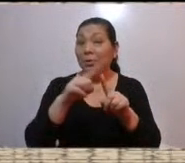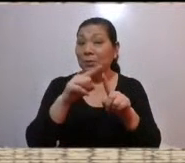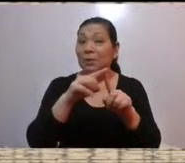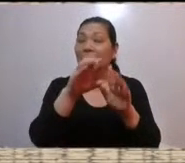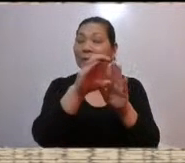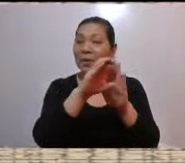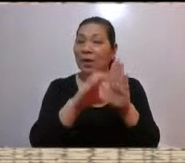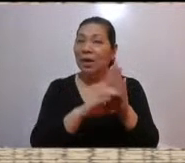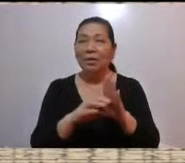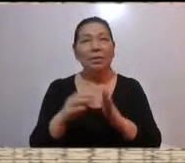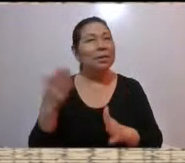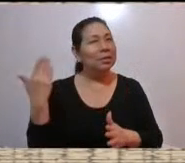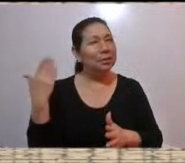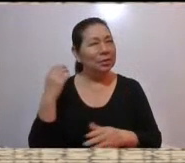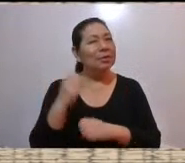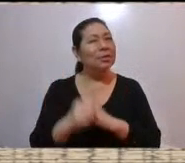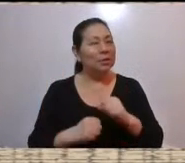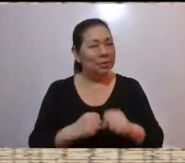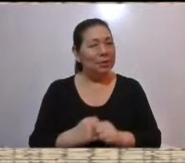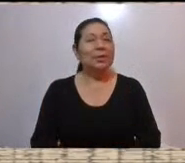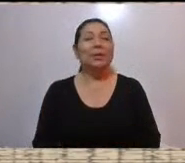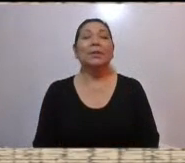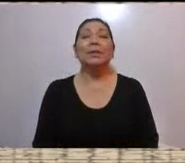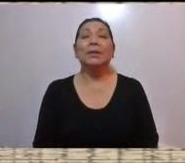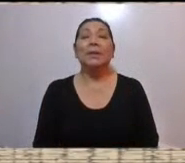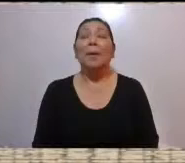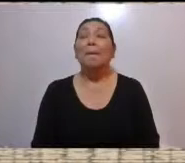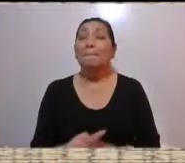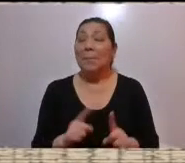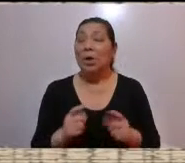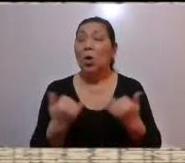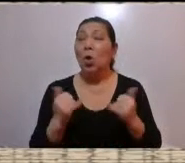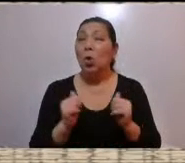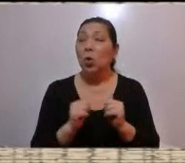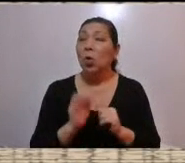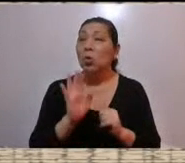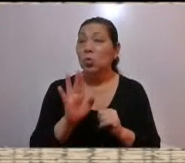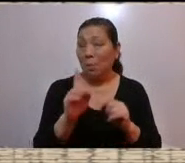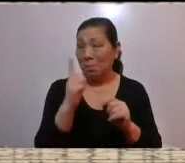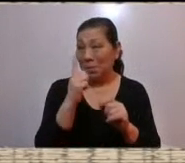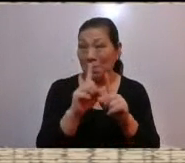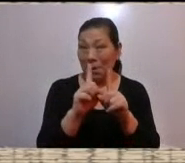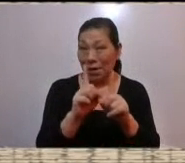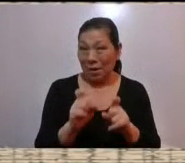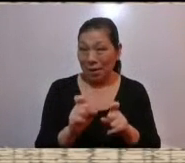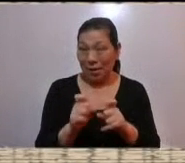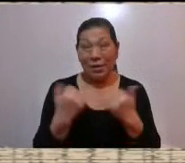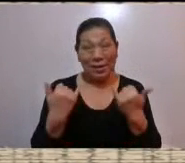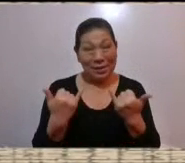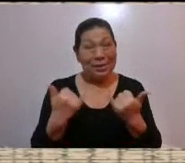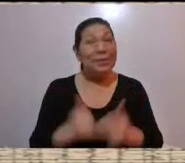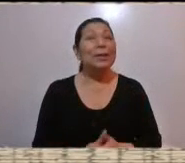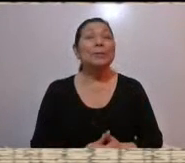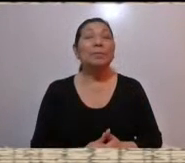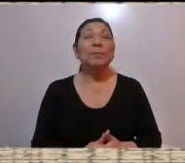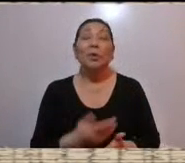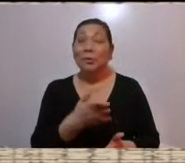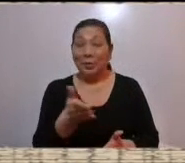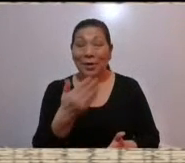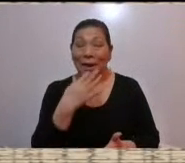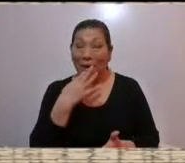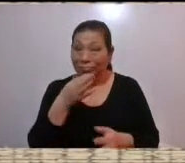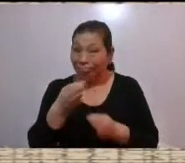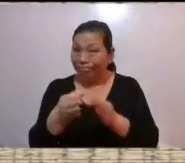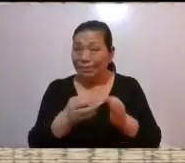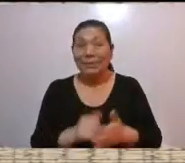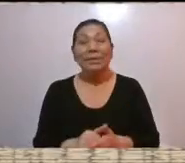resuelto por el Tribunal Constitucional hace algunos años atrás. En relación con su primera pregunta, los hechos del caso, bien,